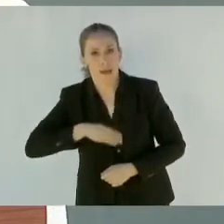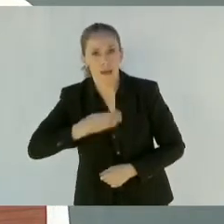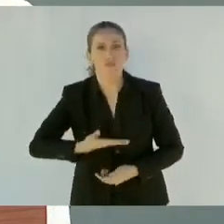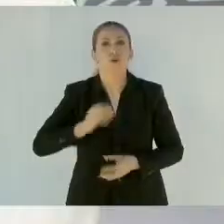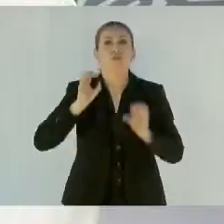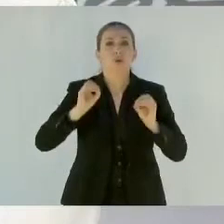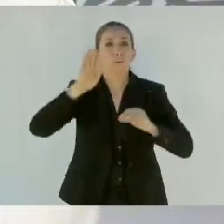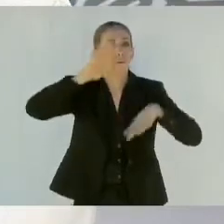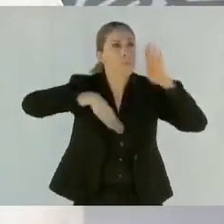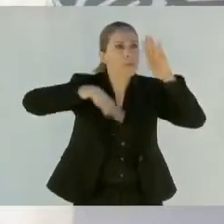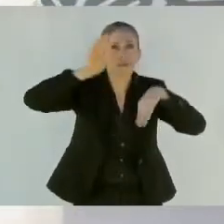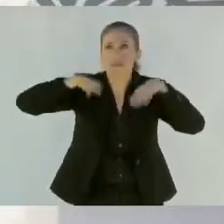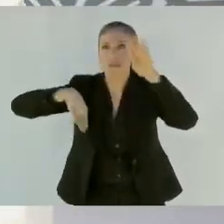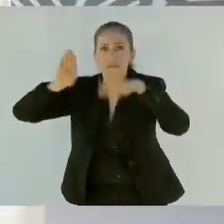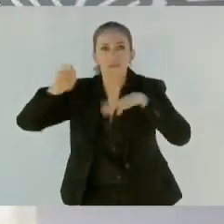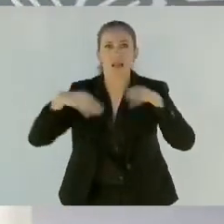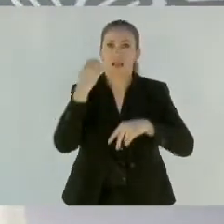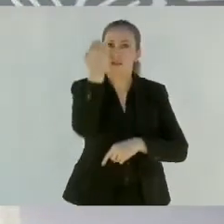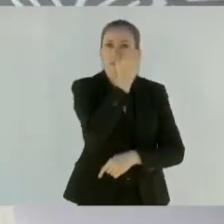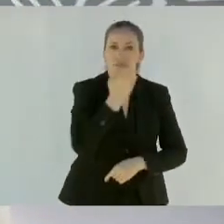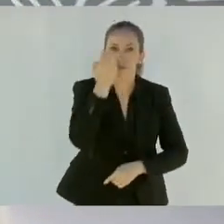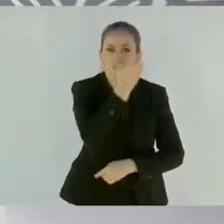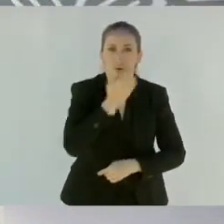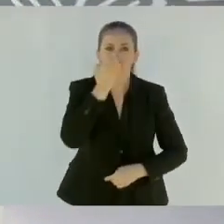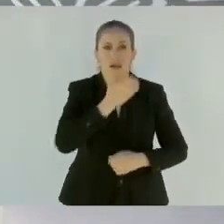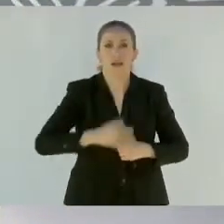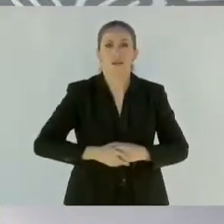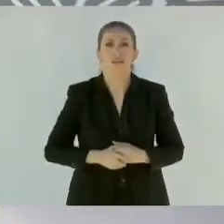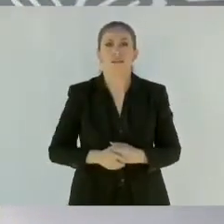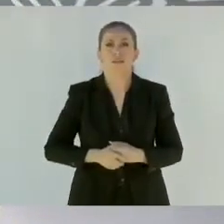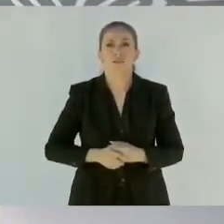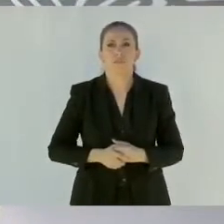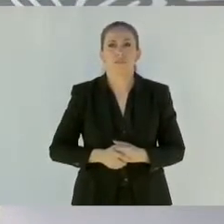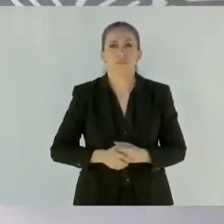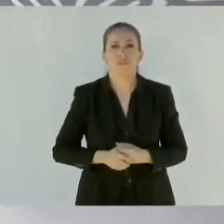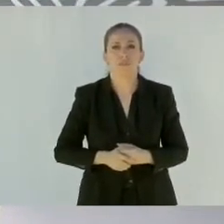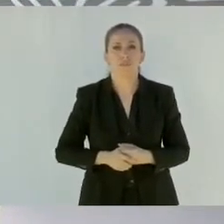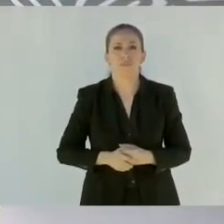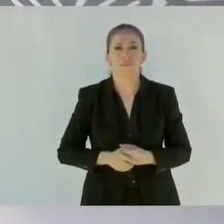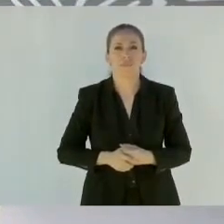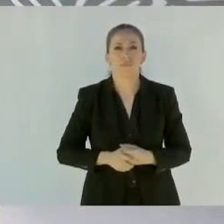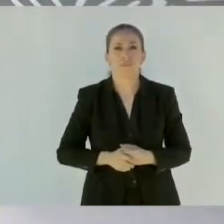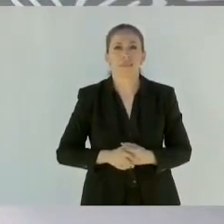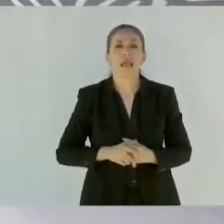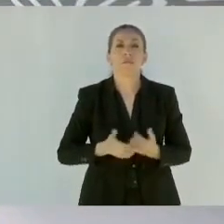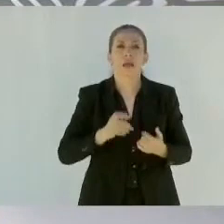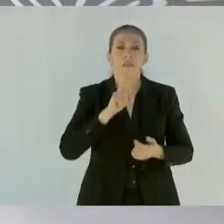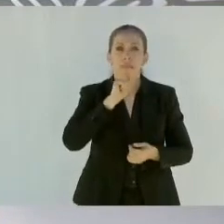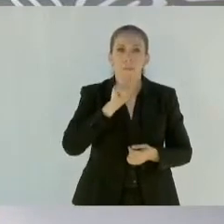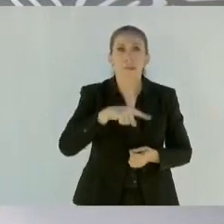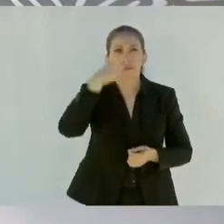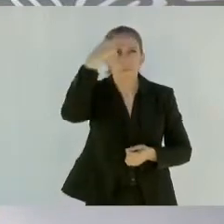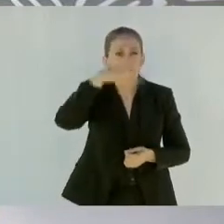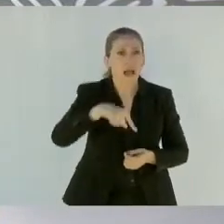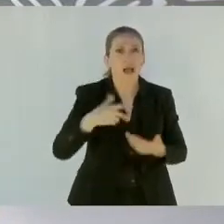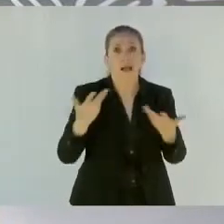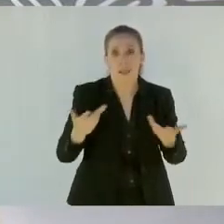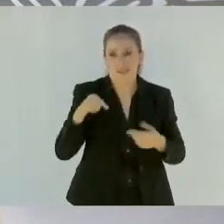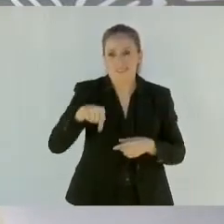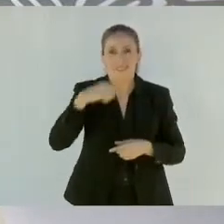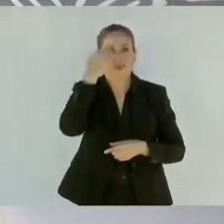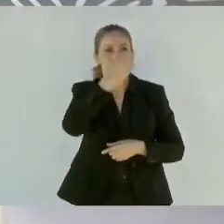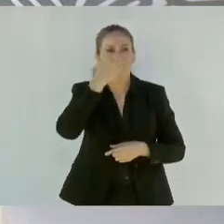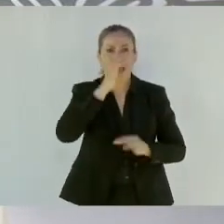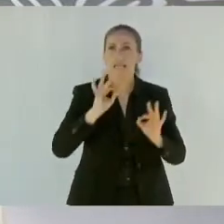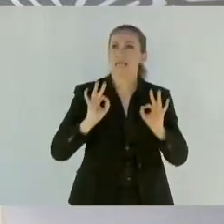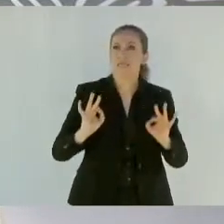la escuela, para que la escuela esté en buenas